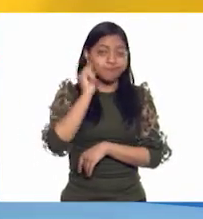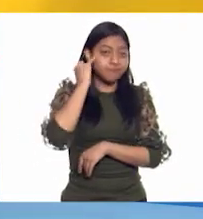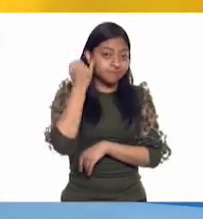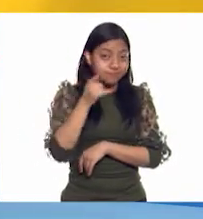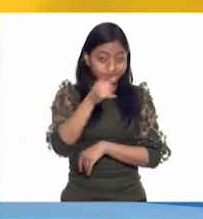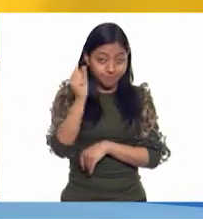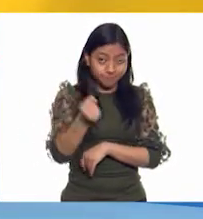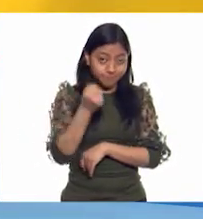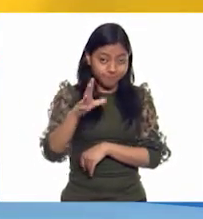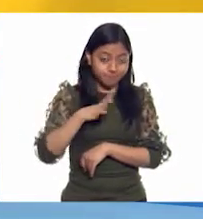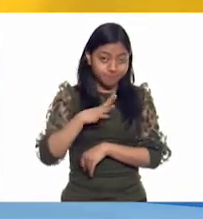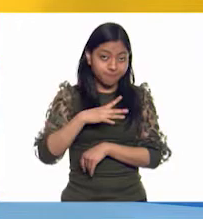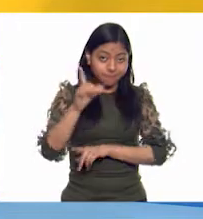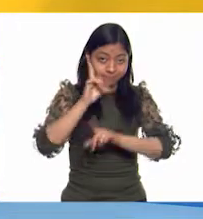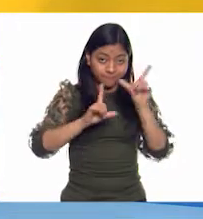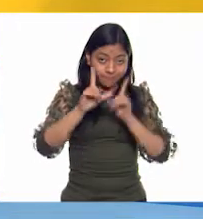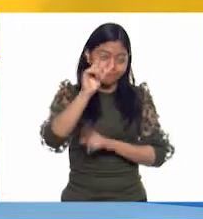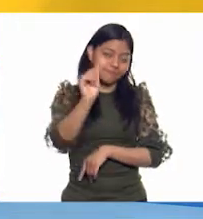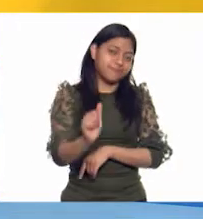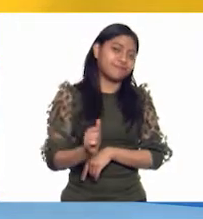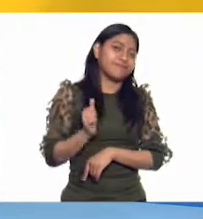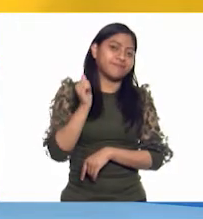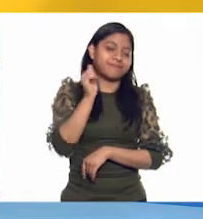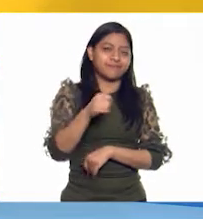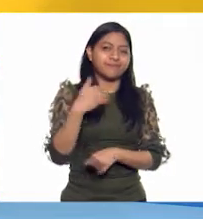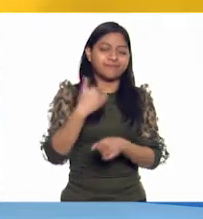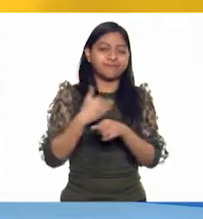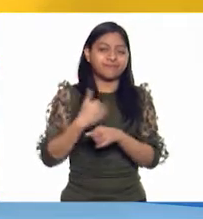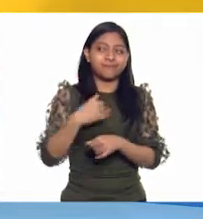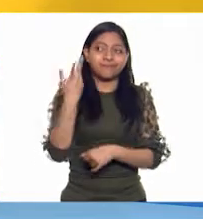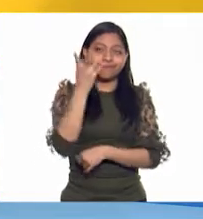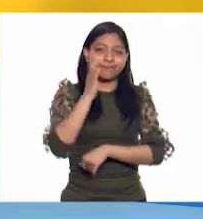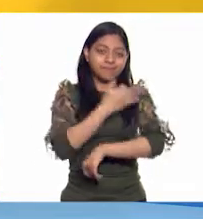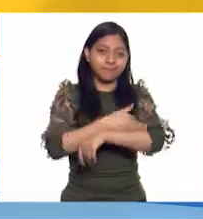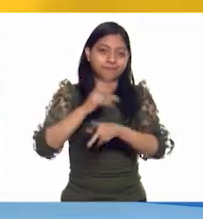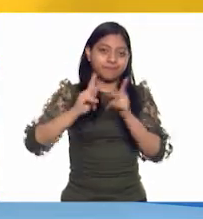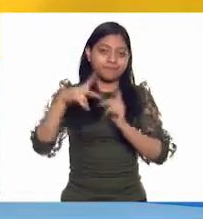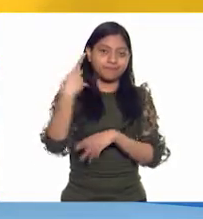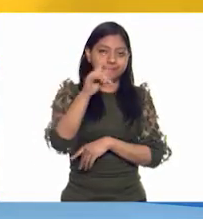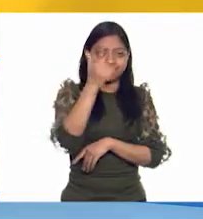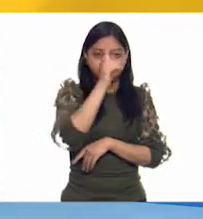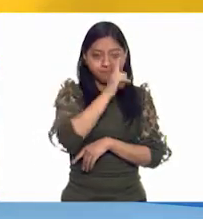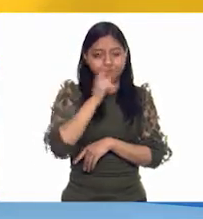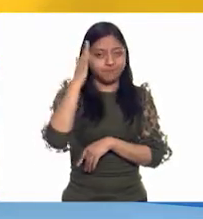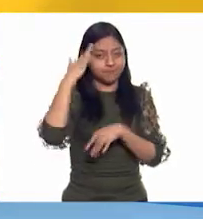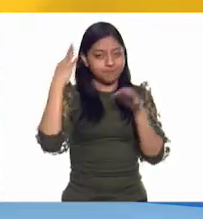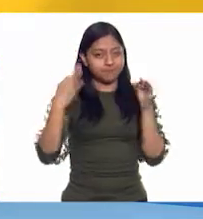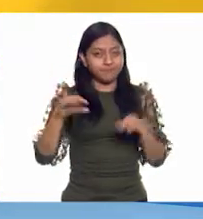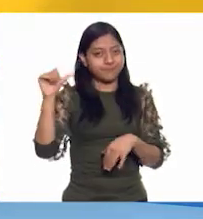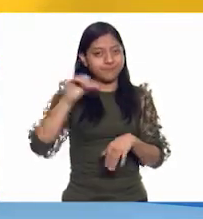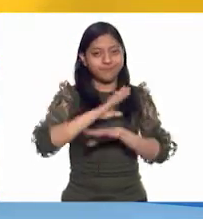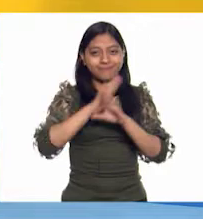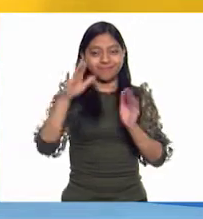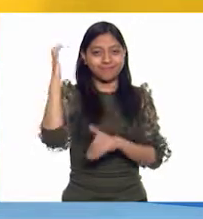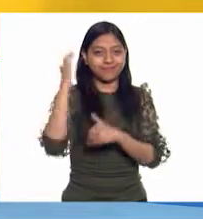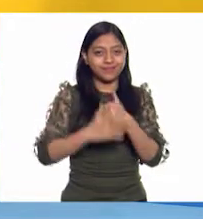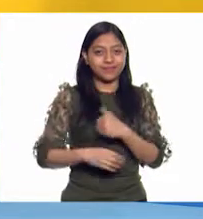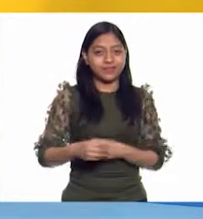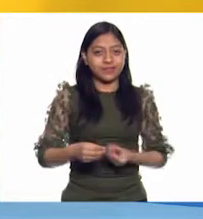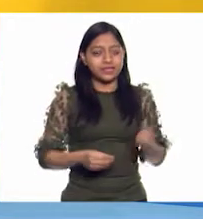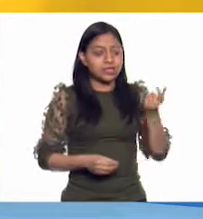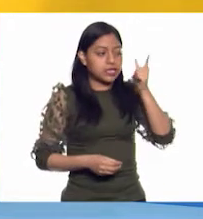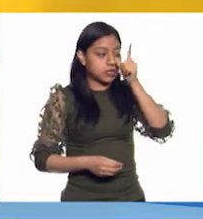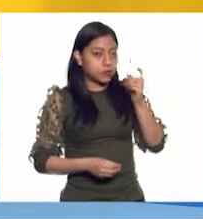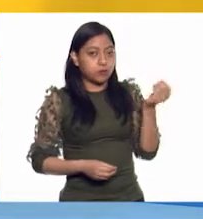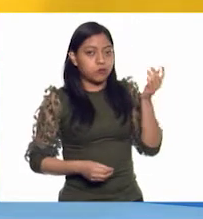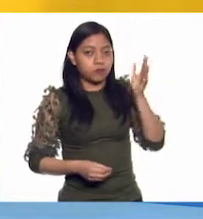lengua indígena, aprovecha este momento para practicarla y platica con tu familia en tu lengua materna. Por hoy hemos terminado con Eclipses de Sol